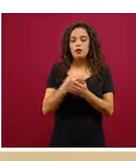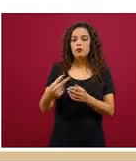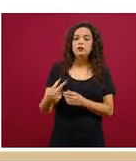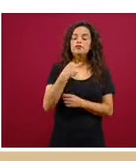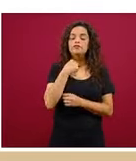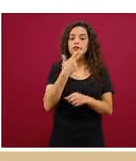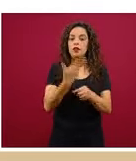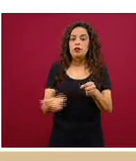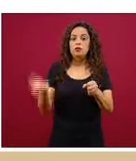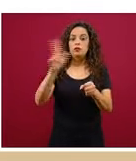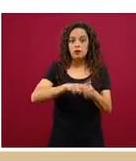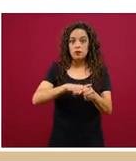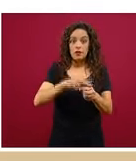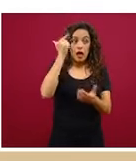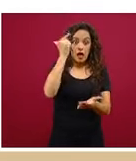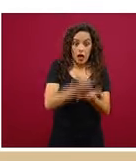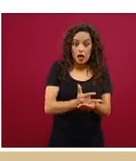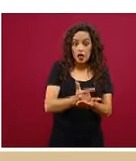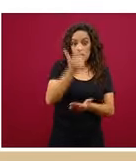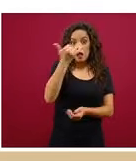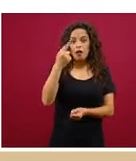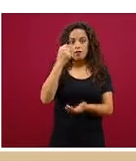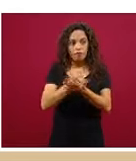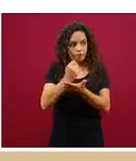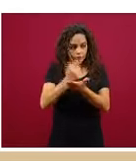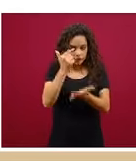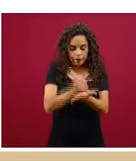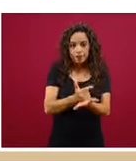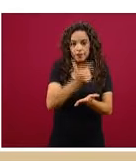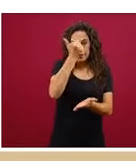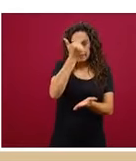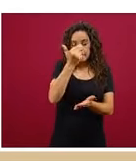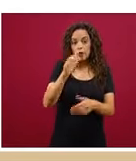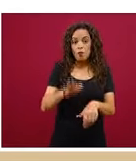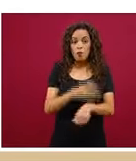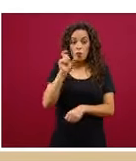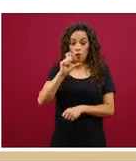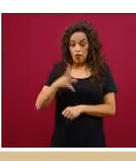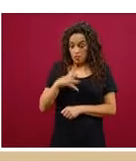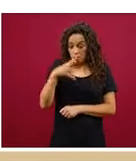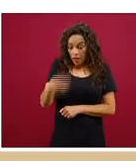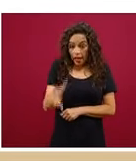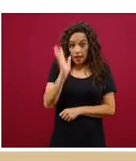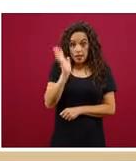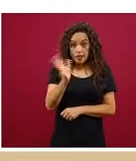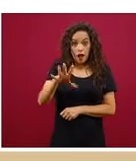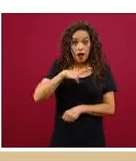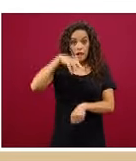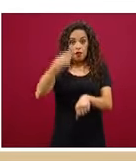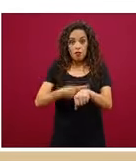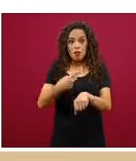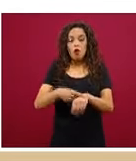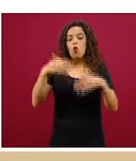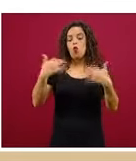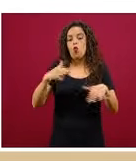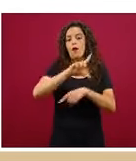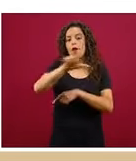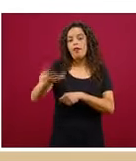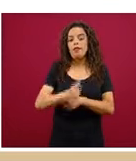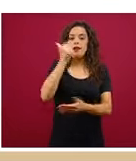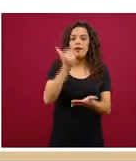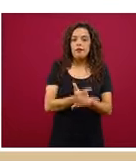como críticos, que en su momento se complican al ser contagiados. Los primeros meses de estos ya más